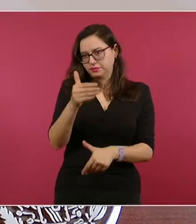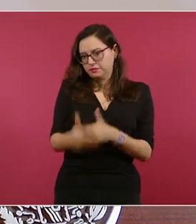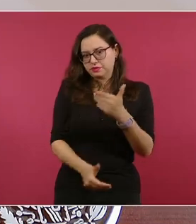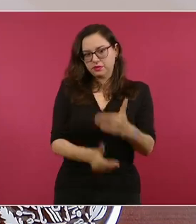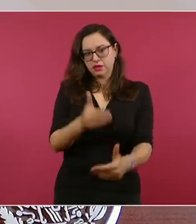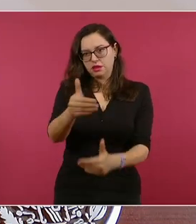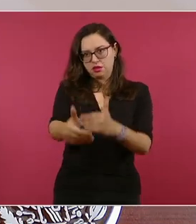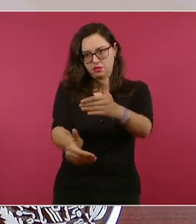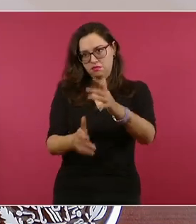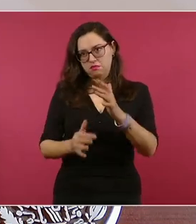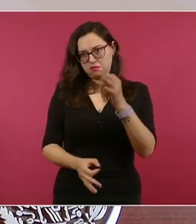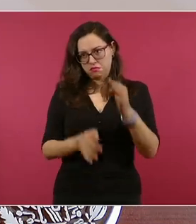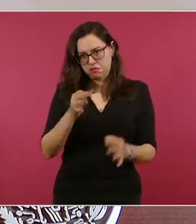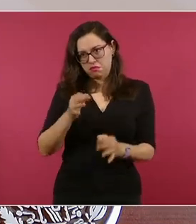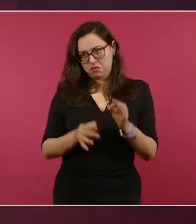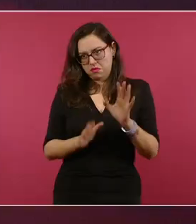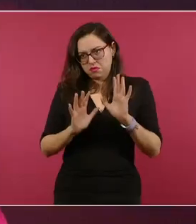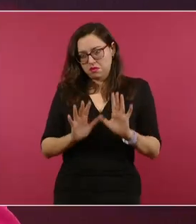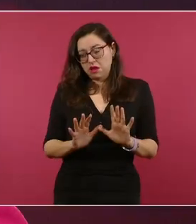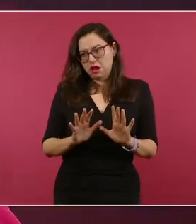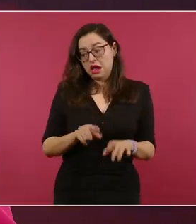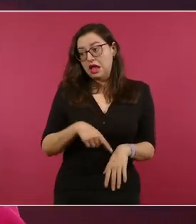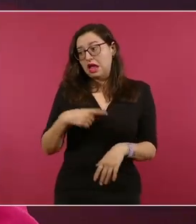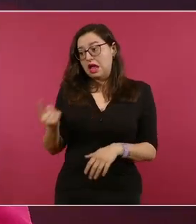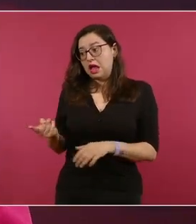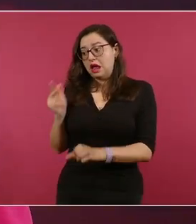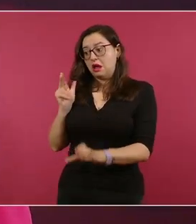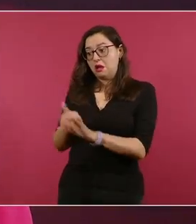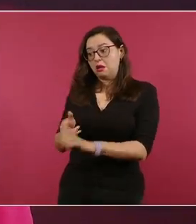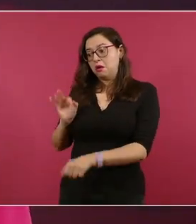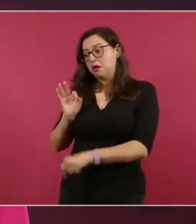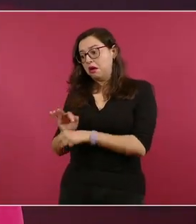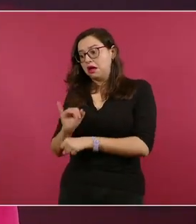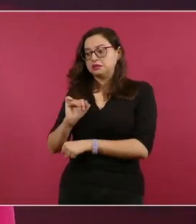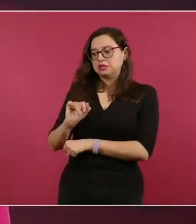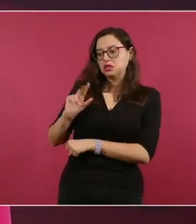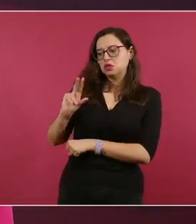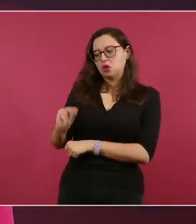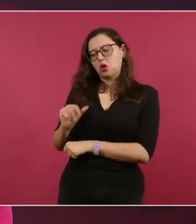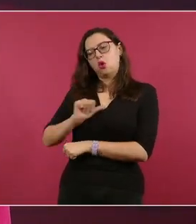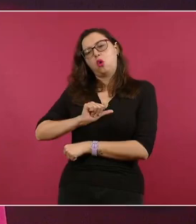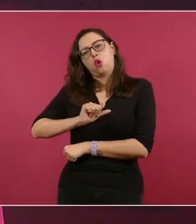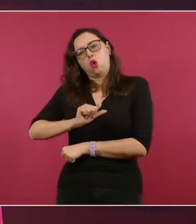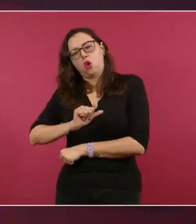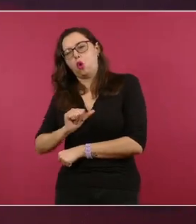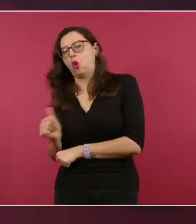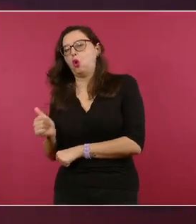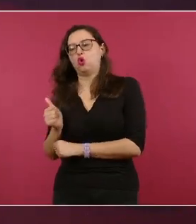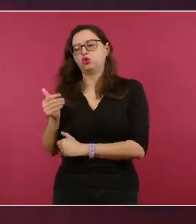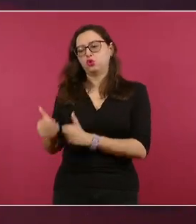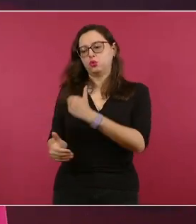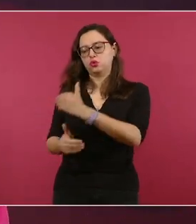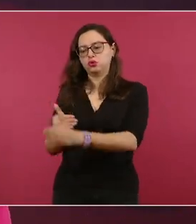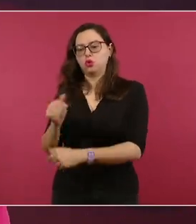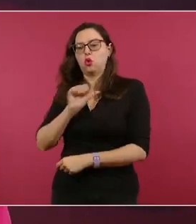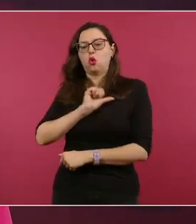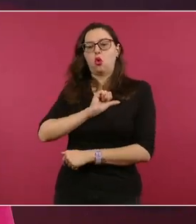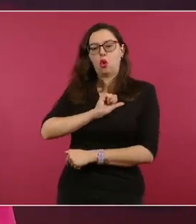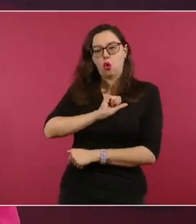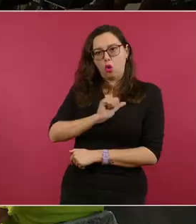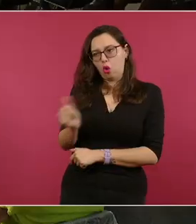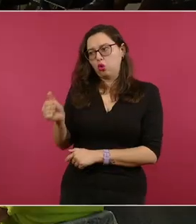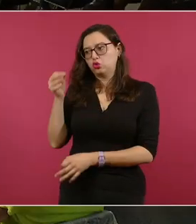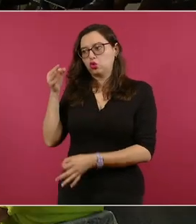conducto, de otro proceso. Obviamente nosotros habíamos dejado que Jorge Glass estuviera en la